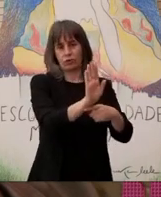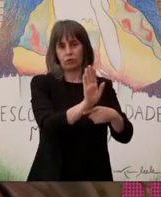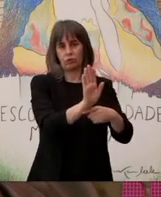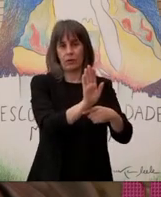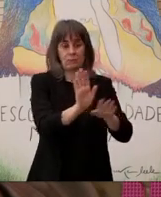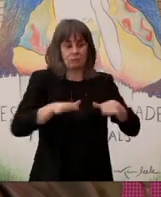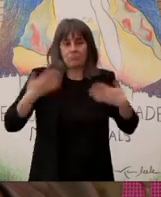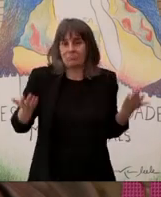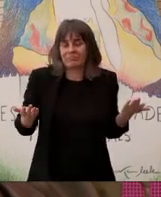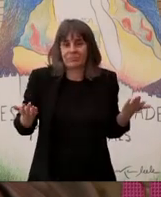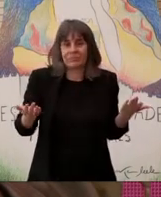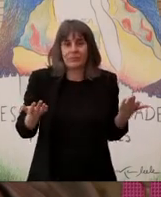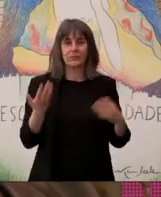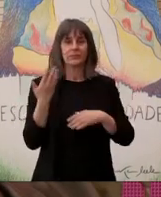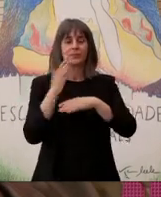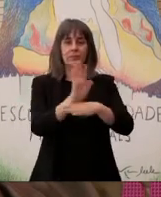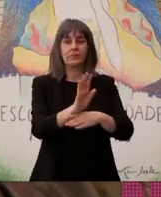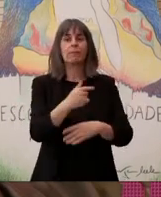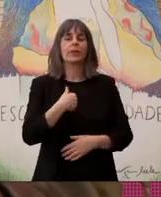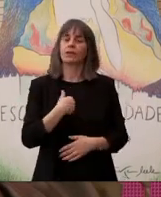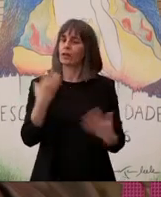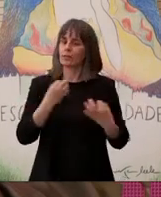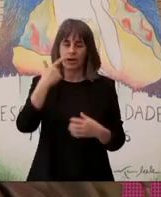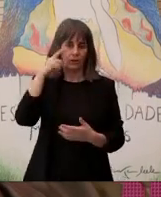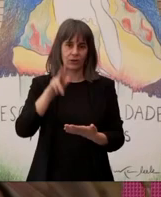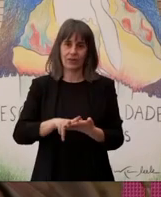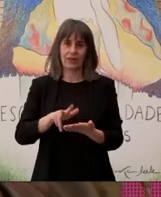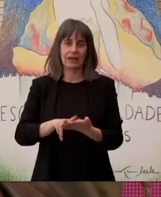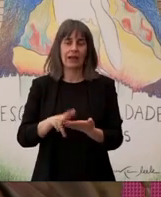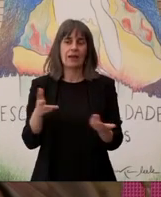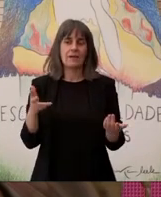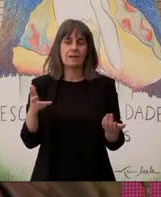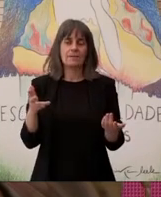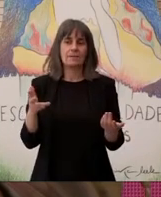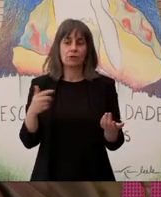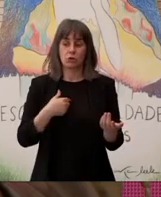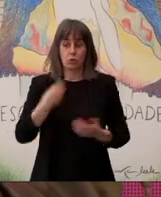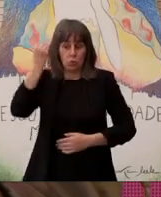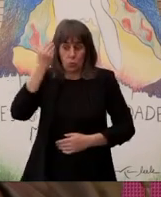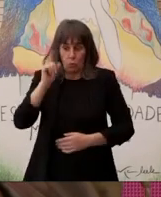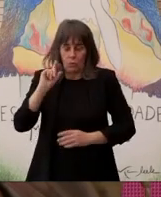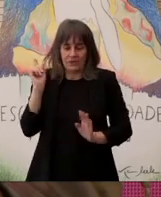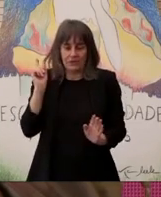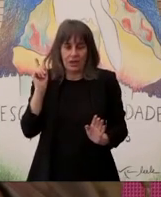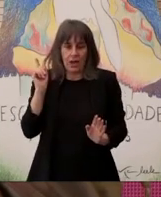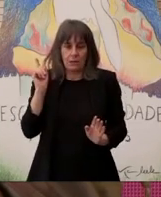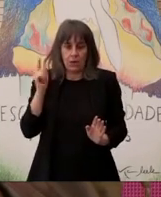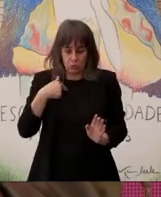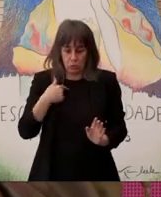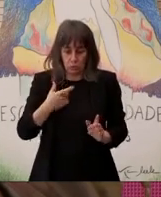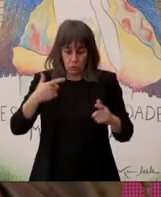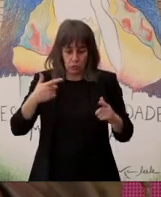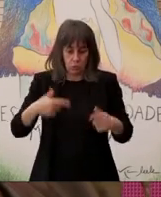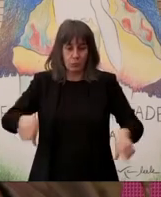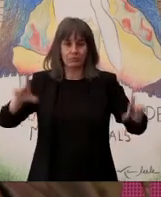otro eu tengo que reconocerlo en ningún momento penséis que iba que ibas a ir por eso